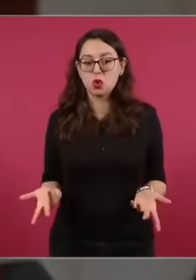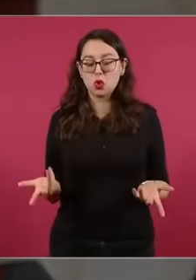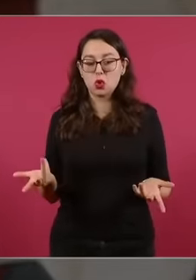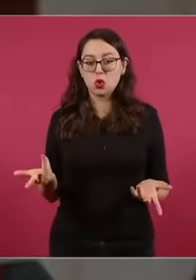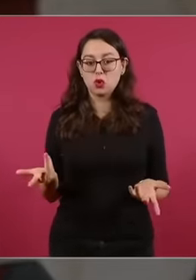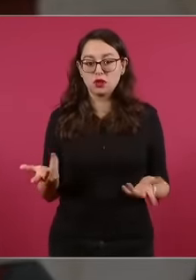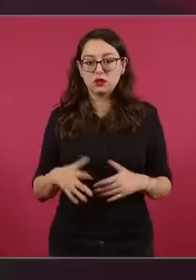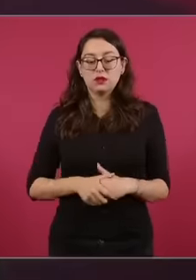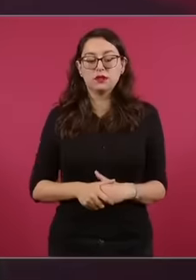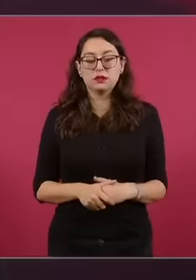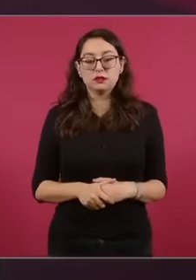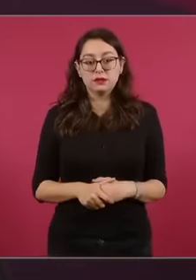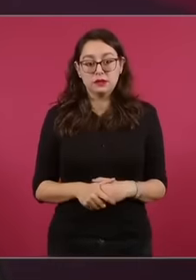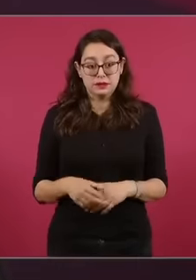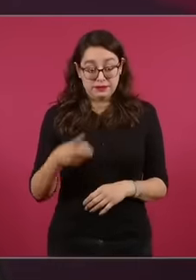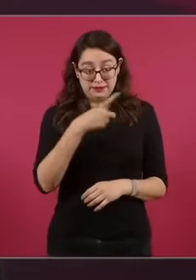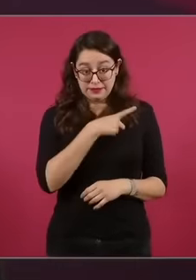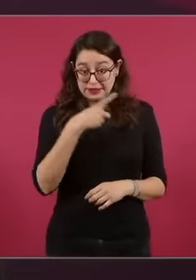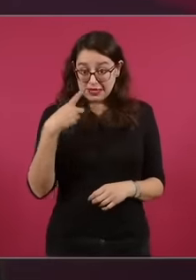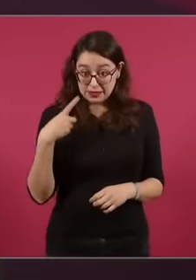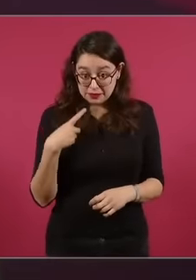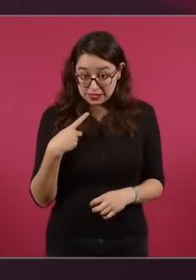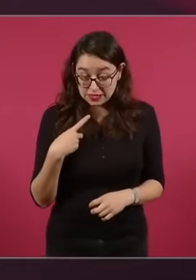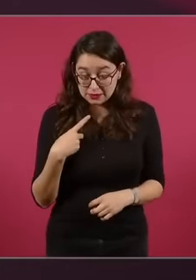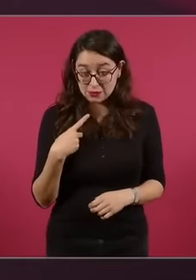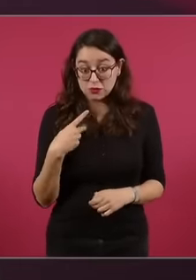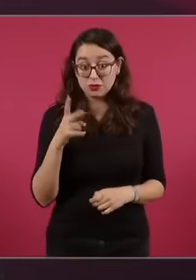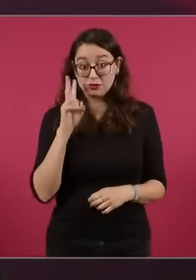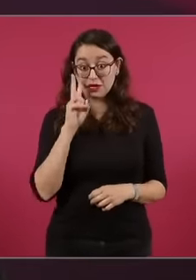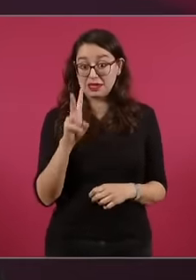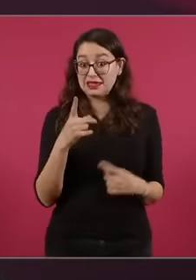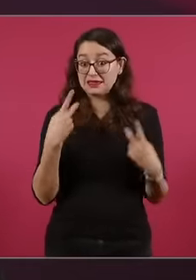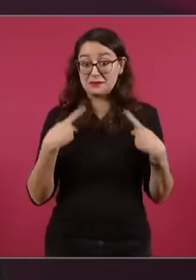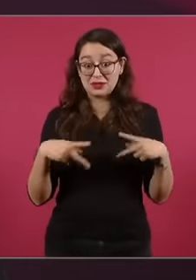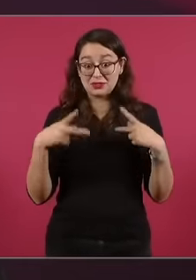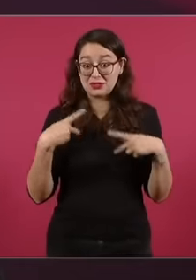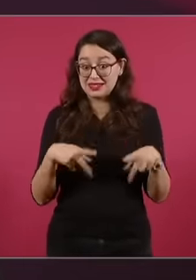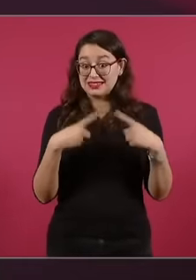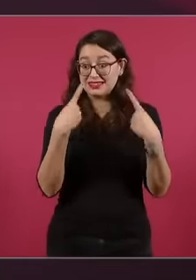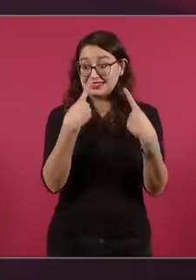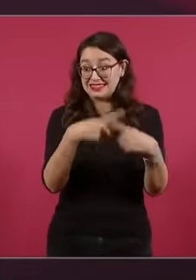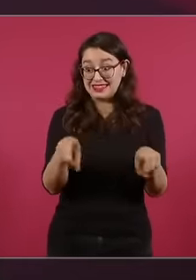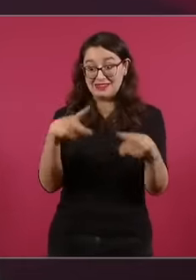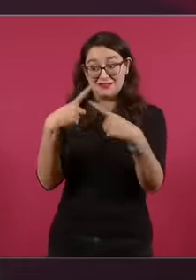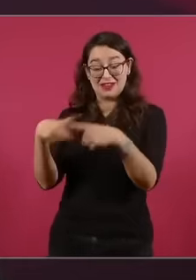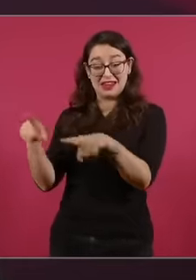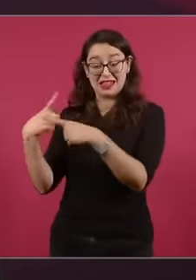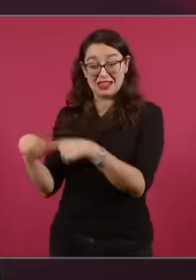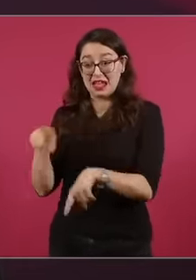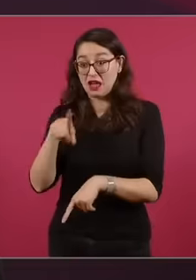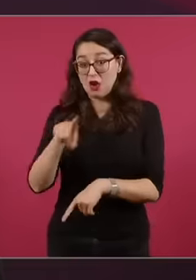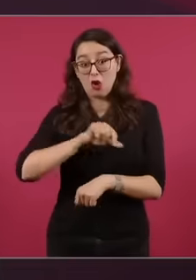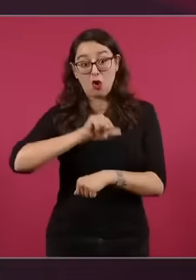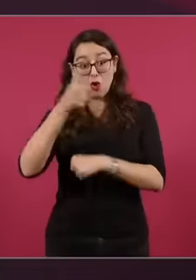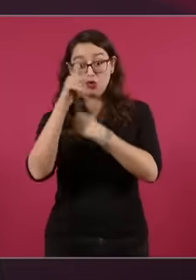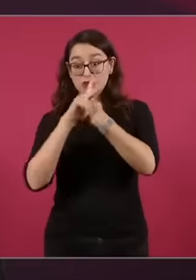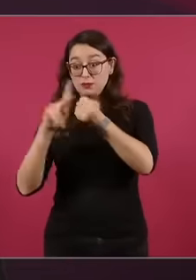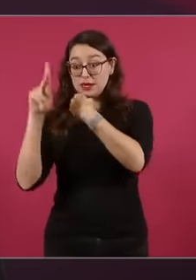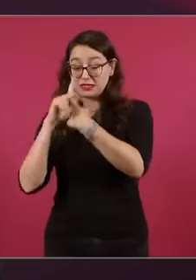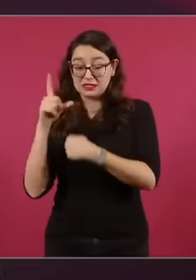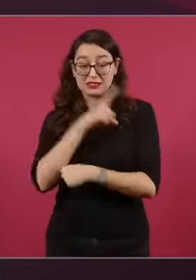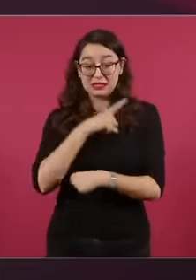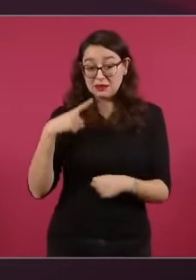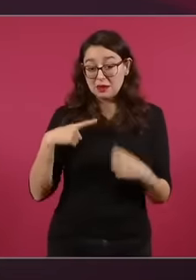Me parece que los casos son muy distintos. Como usted bien señala, se trata de personas que estuvieron trabajando en el extranjero. Entonces, pues habría que en